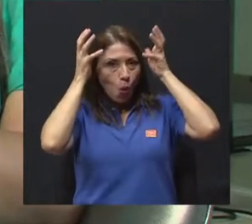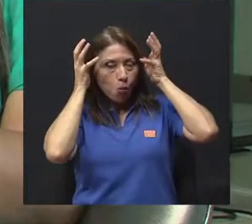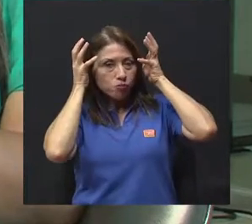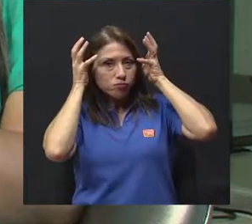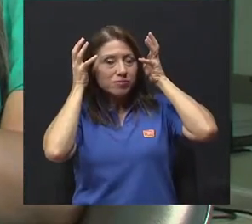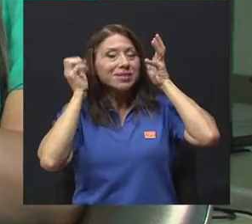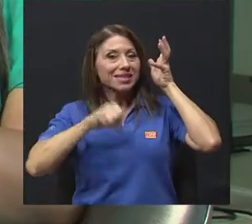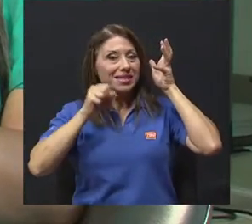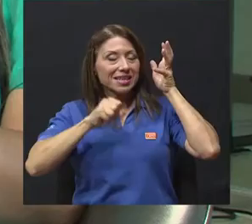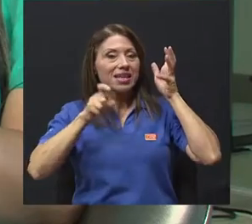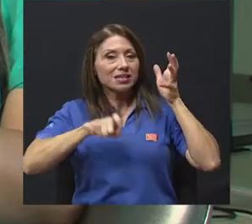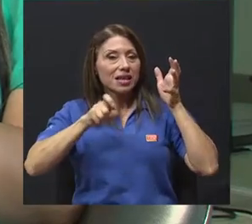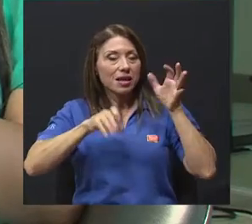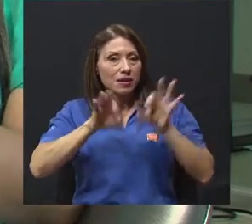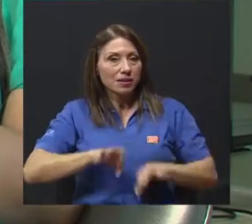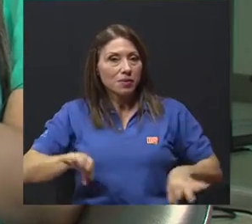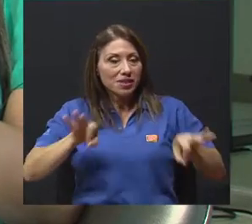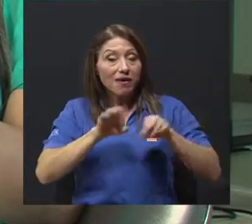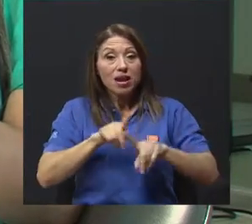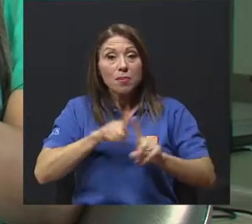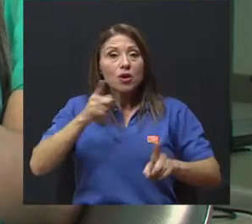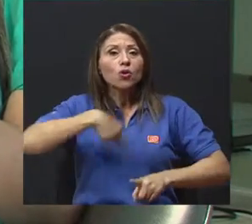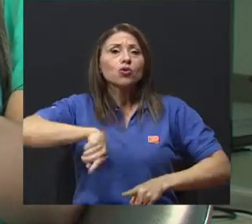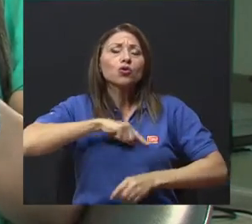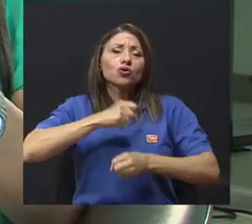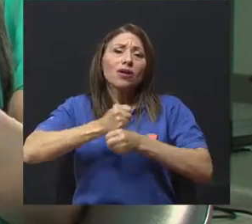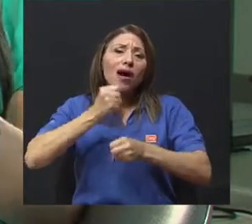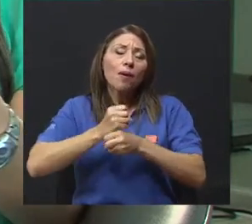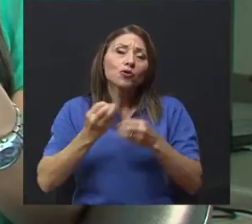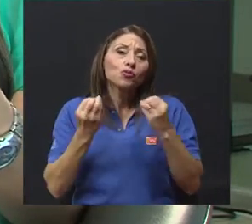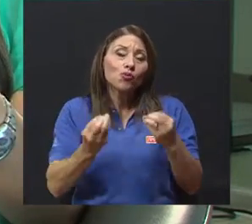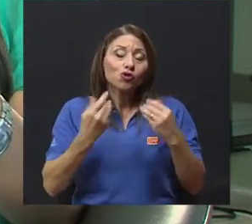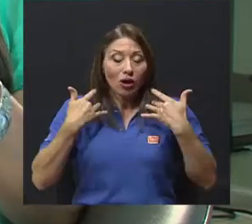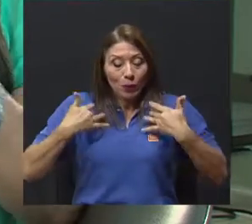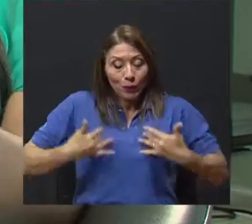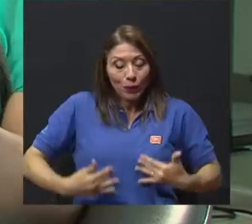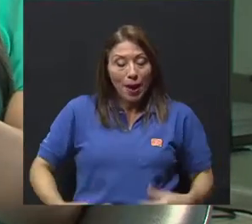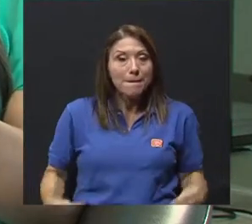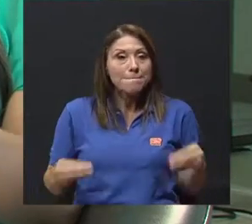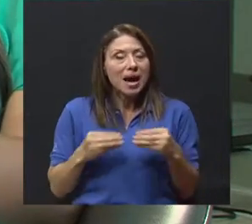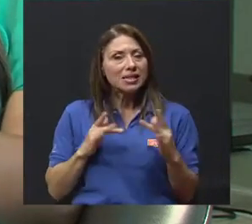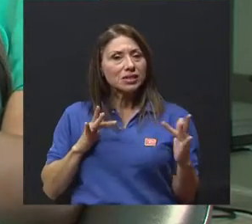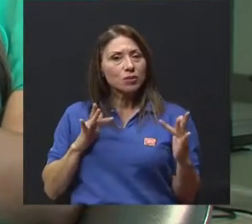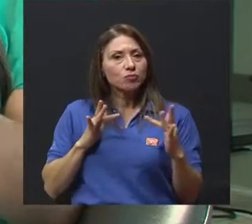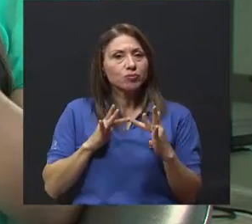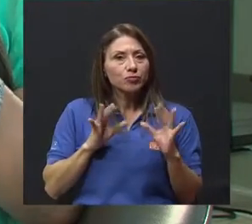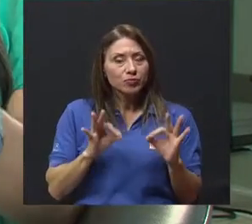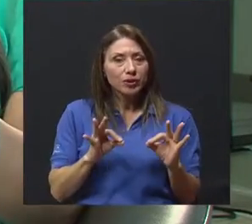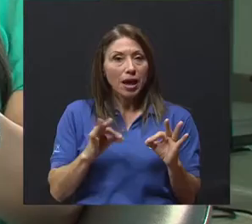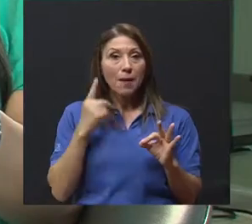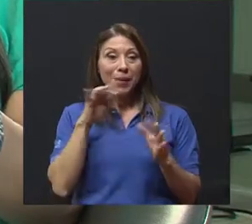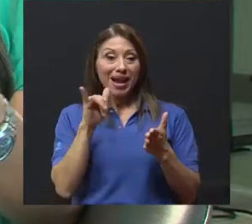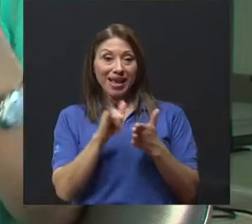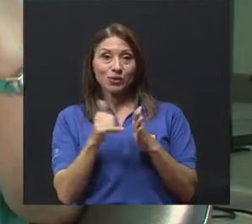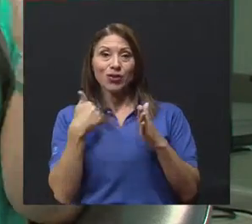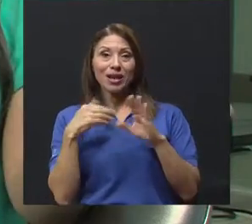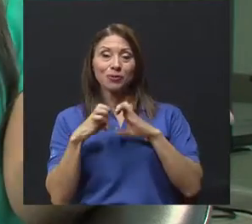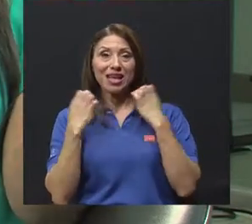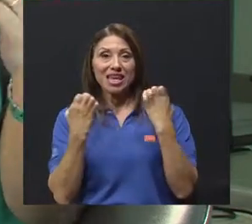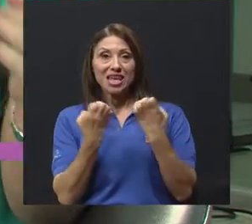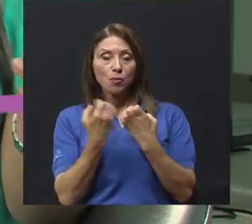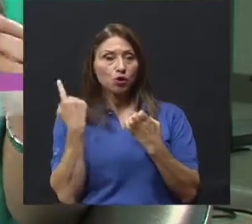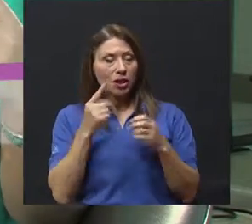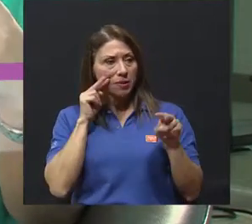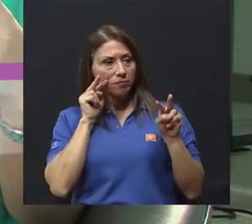indispensable pero nosotros trabajamos mucho que sea muy expuesto para eso tenemos un equipo el equipo está alerta hay